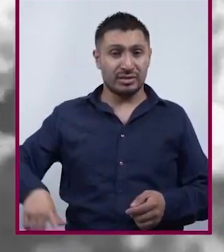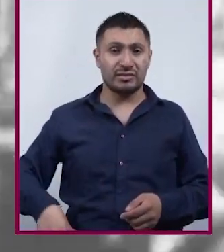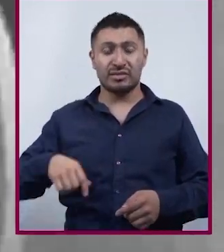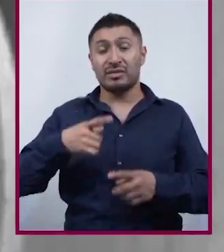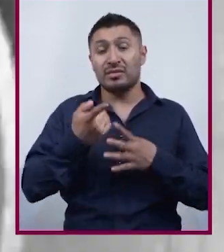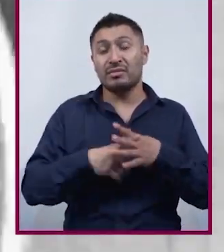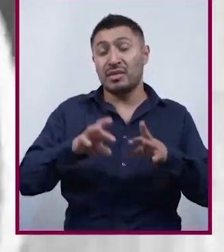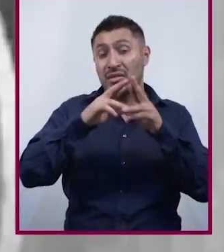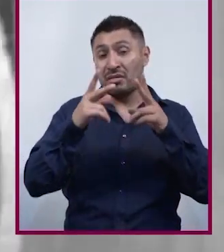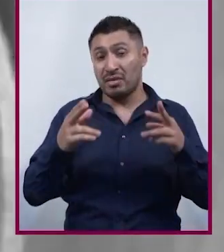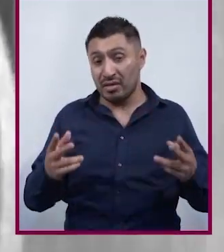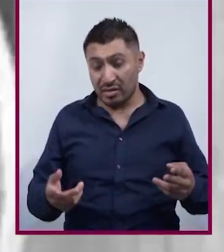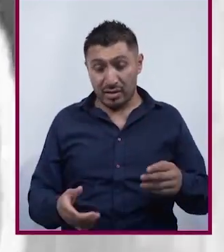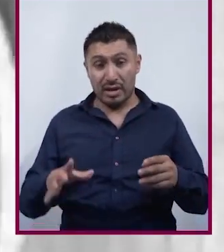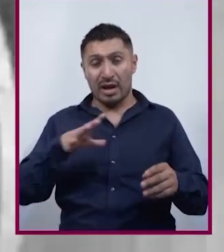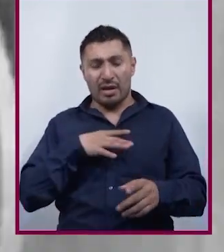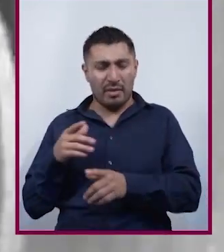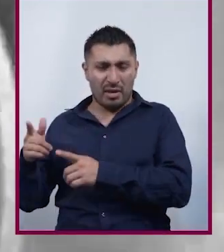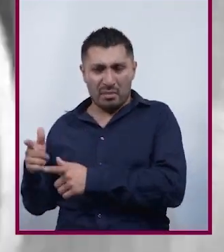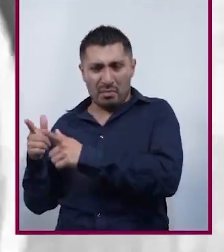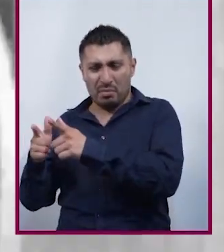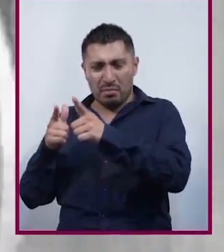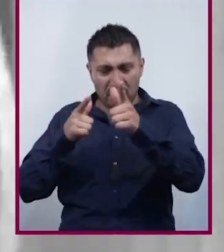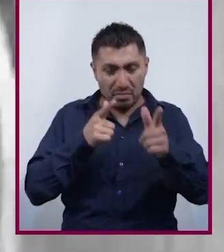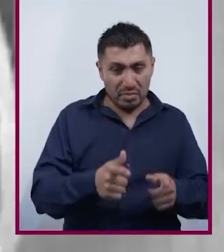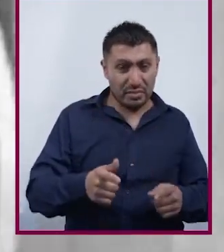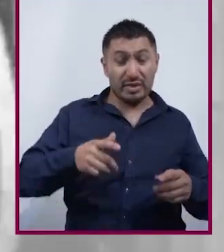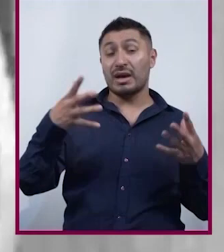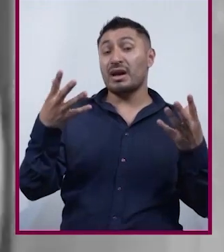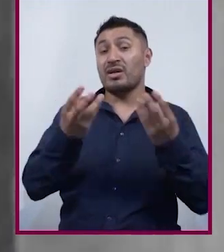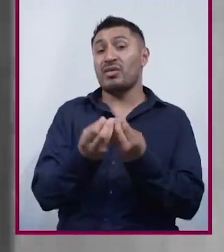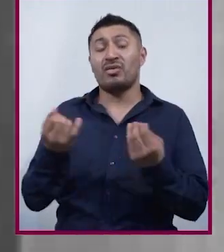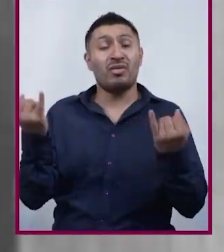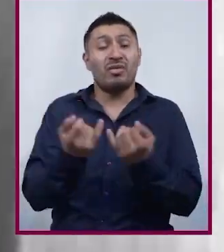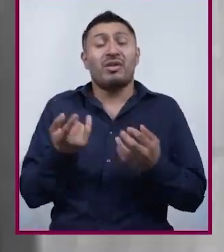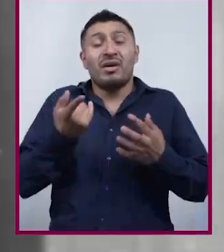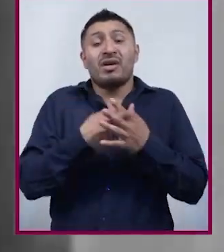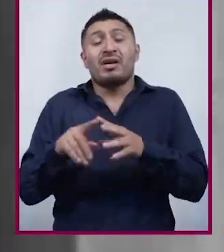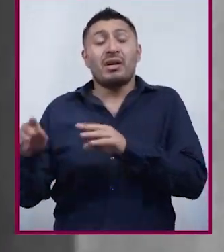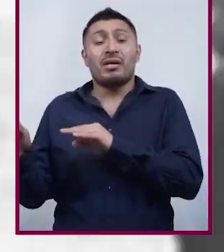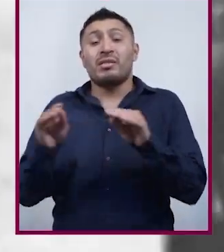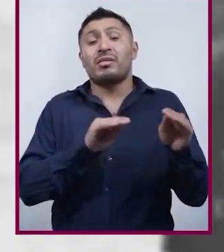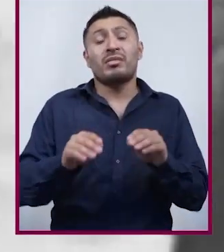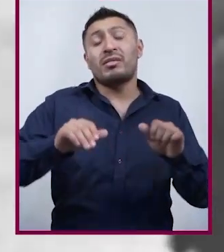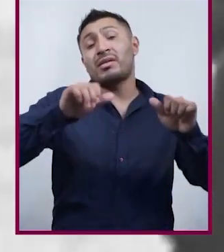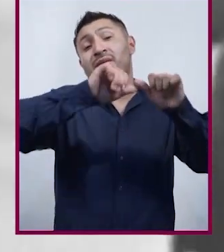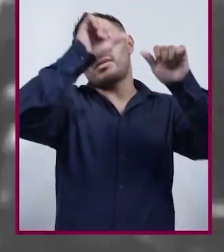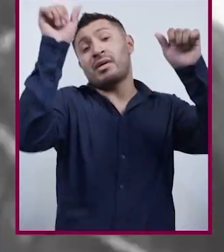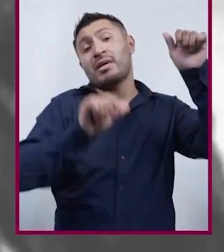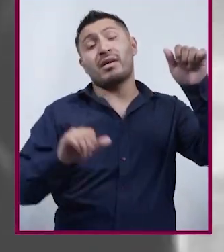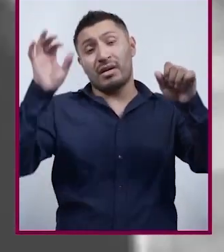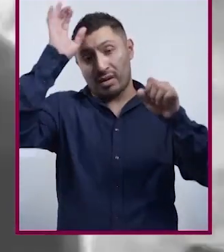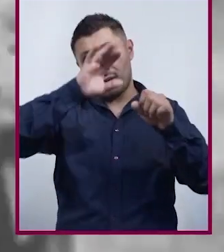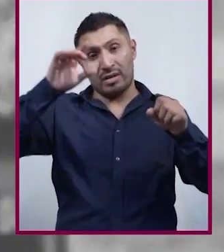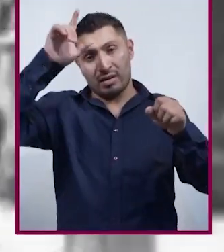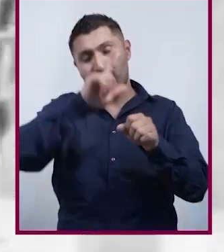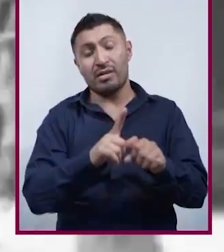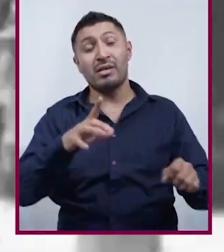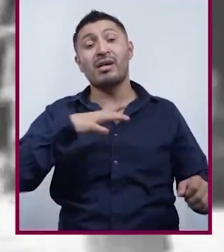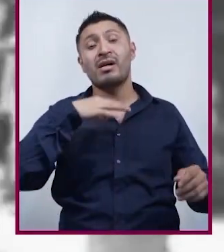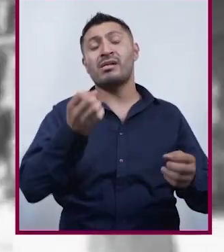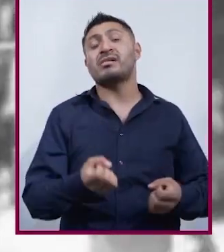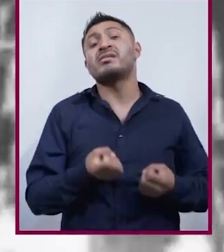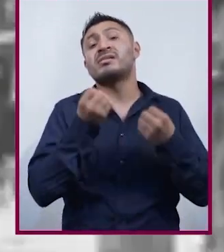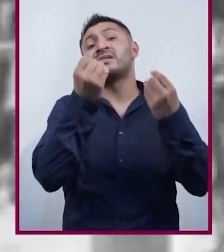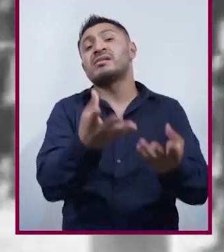desquebrajarse. Surgían los movimientos armados y, a la par, también nacían varios movimientos artísticos y culturales que le